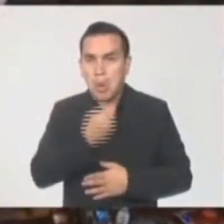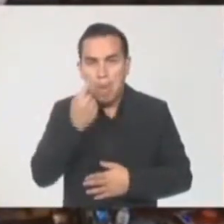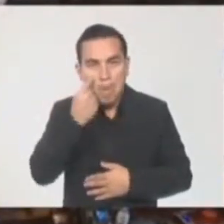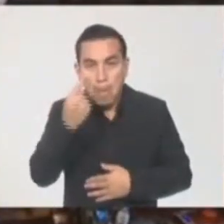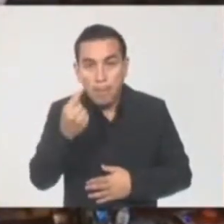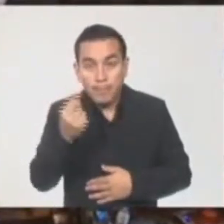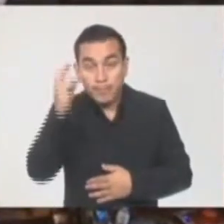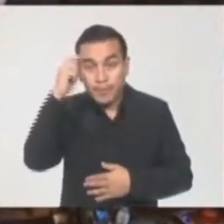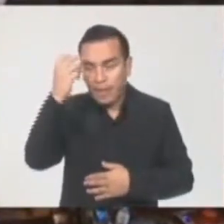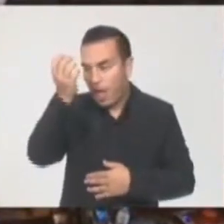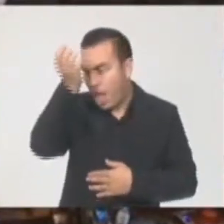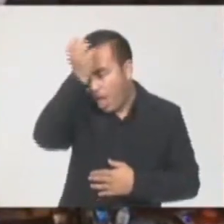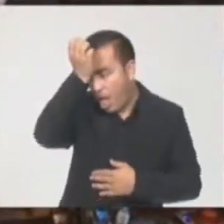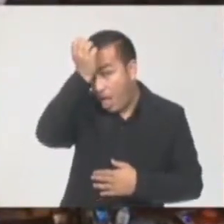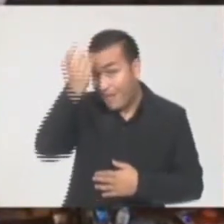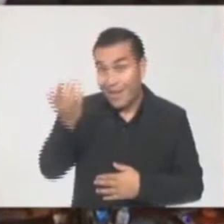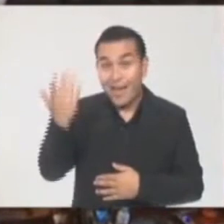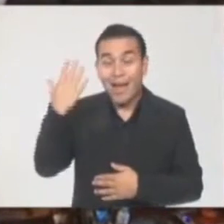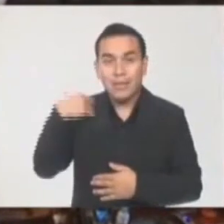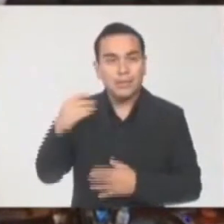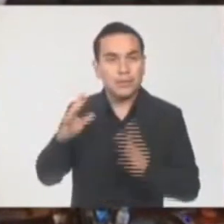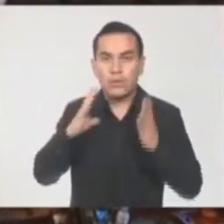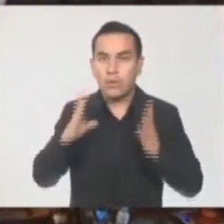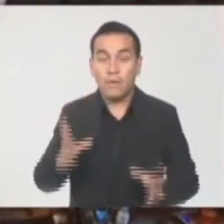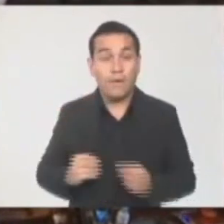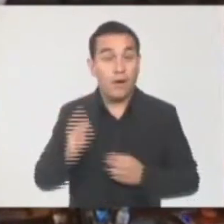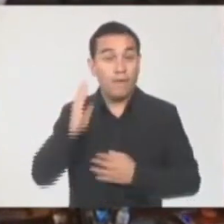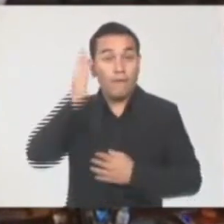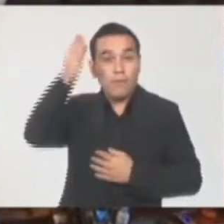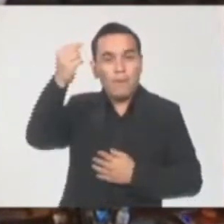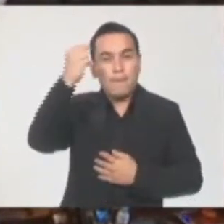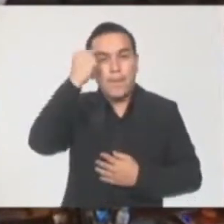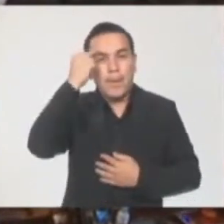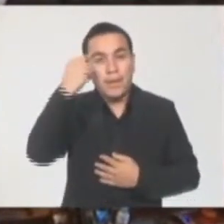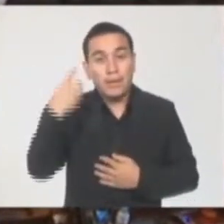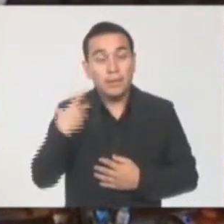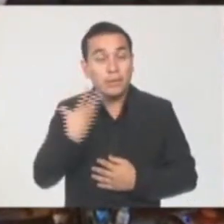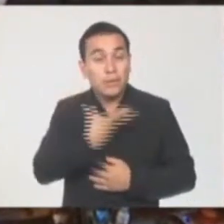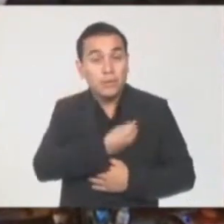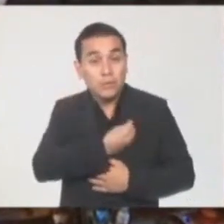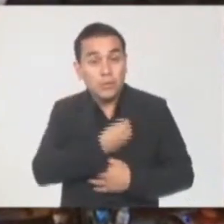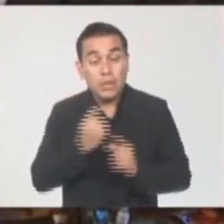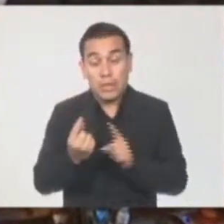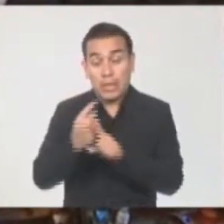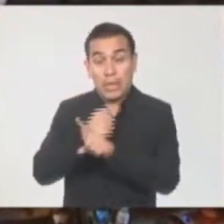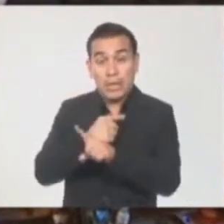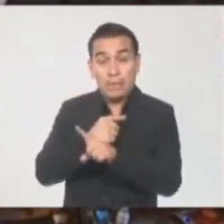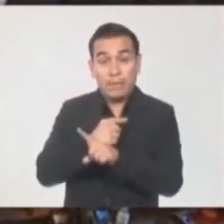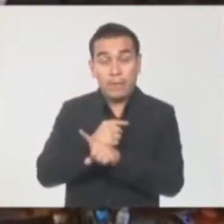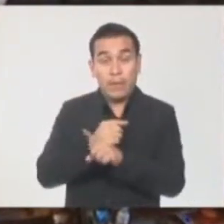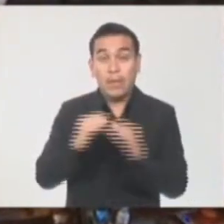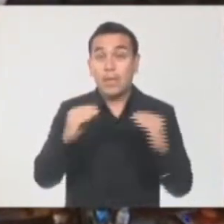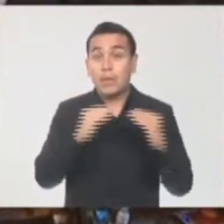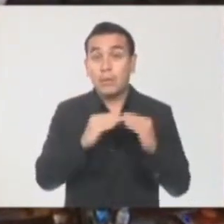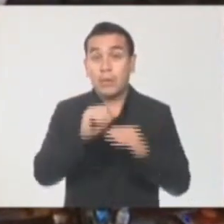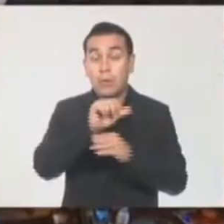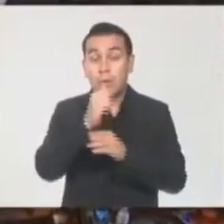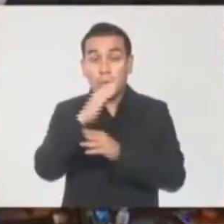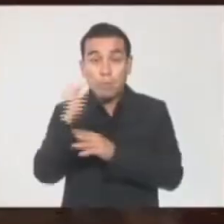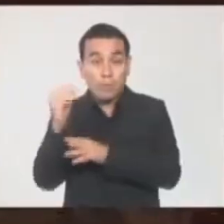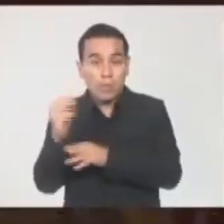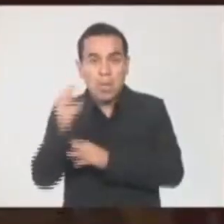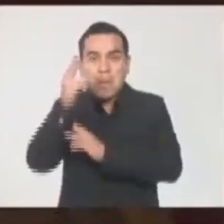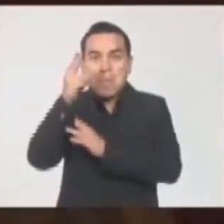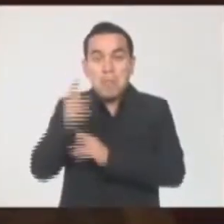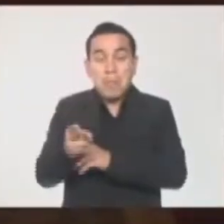fue el error más grande del pasado. No gobernar para futuras generaciones. Hay naciones que estuvieron en algún